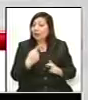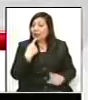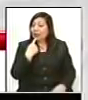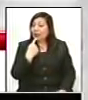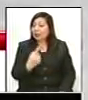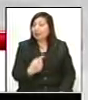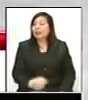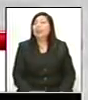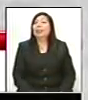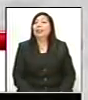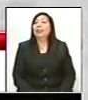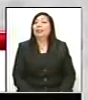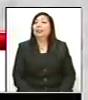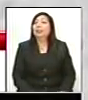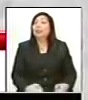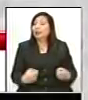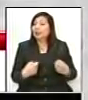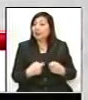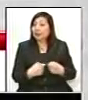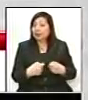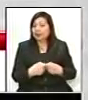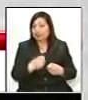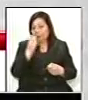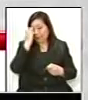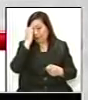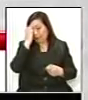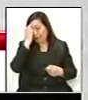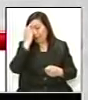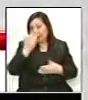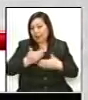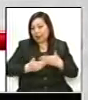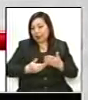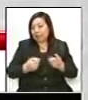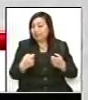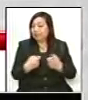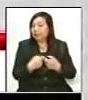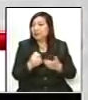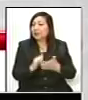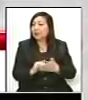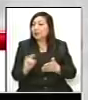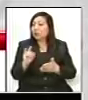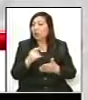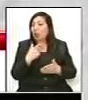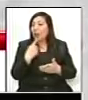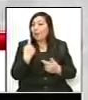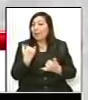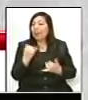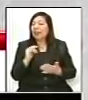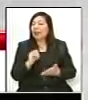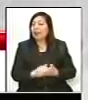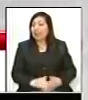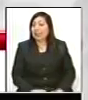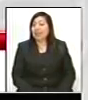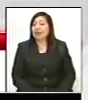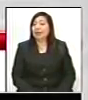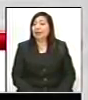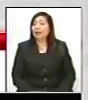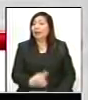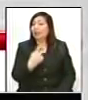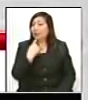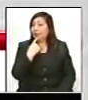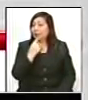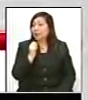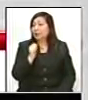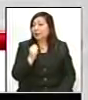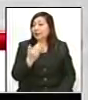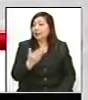diciendo que la central hidroeléctrica es una fuente generadora de energía que utiliza el agua con este fin. Es decir, y valga